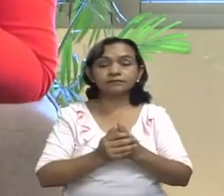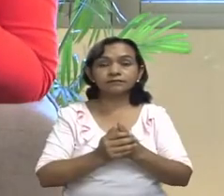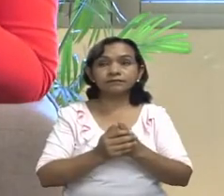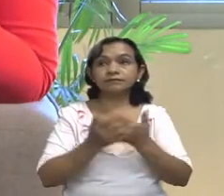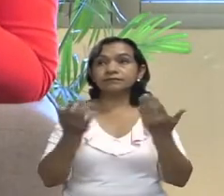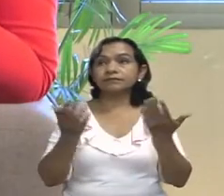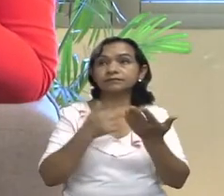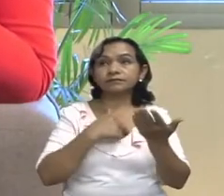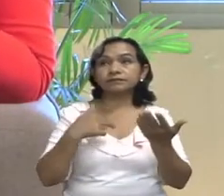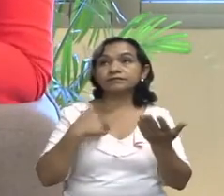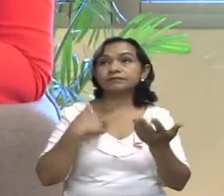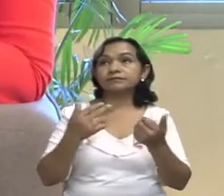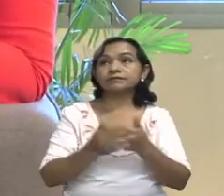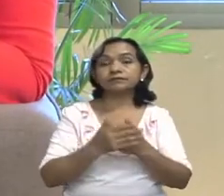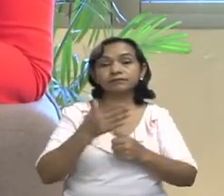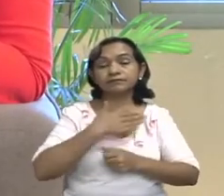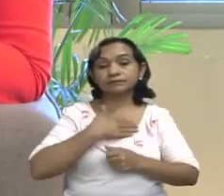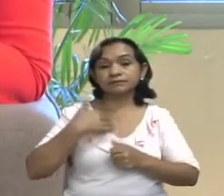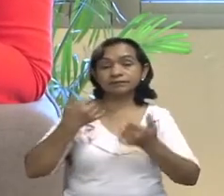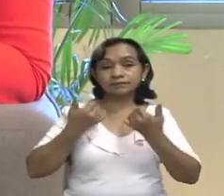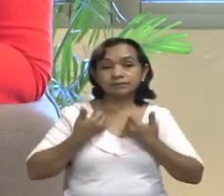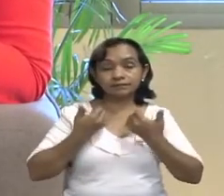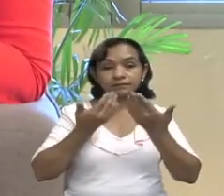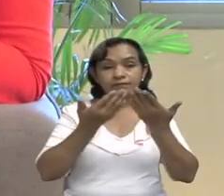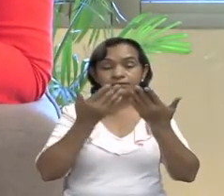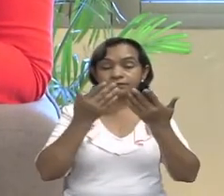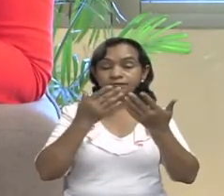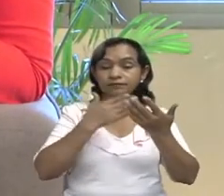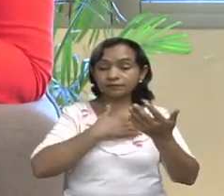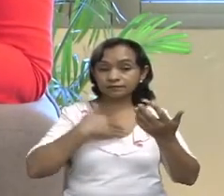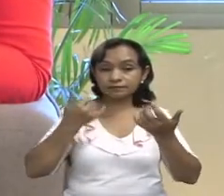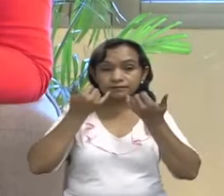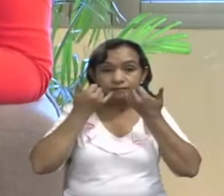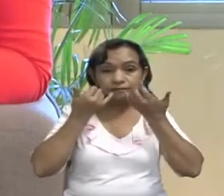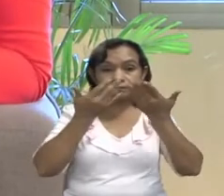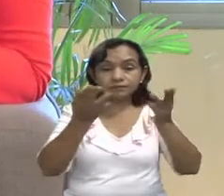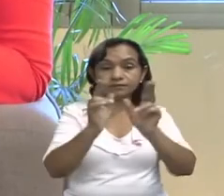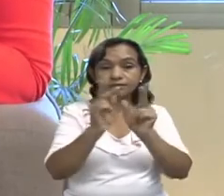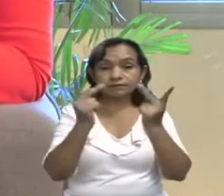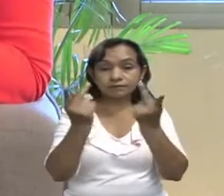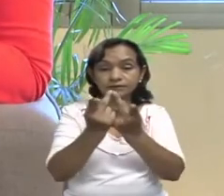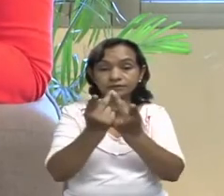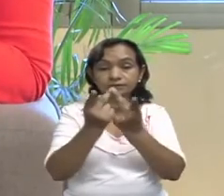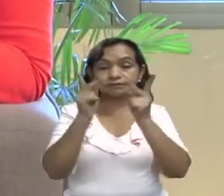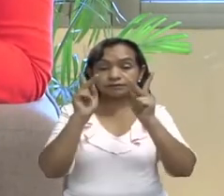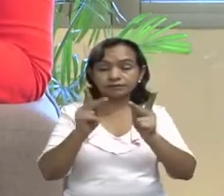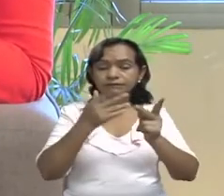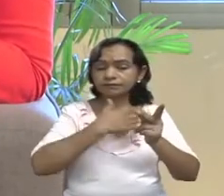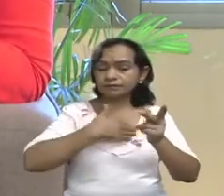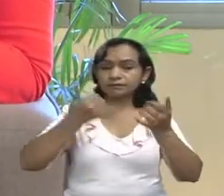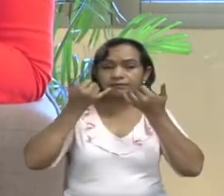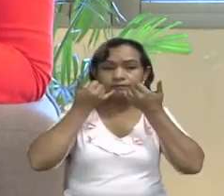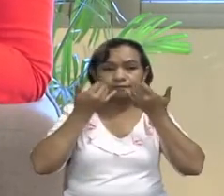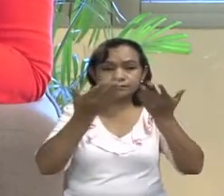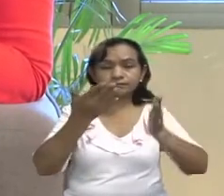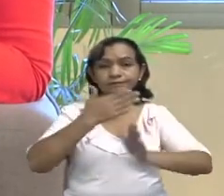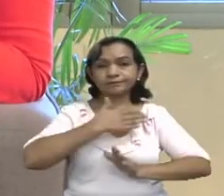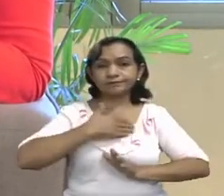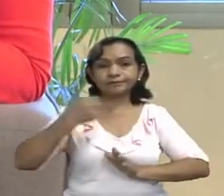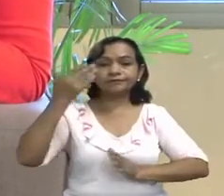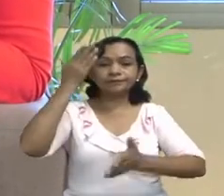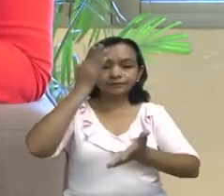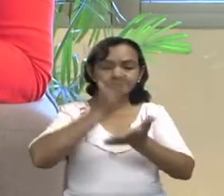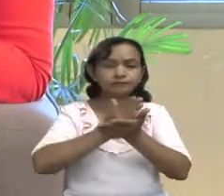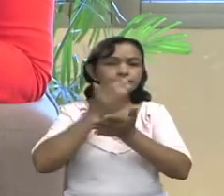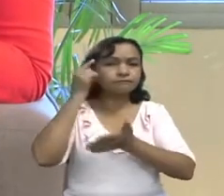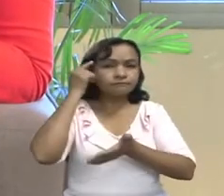precisamente entre mejor informado esté el pueblo, entre mejor informada esté la ciudadanía, pues puede tomar mucho mejores